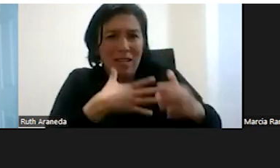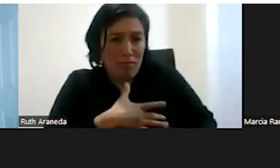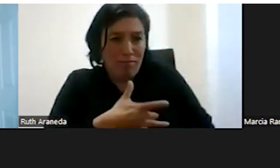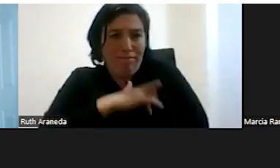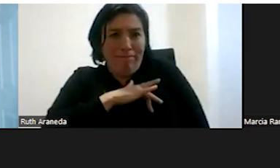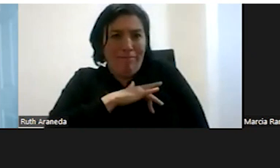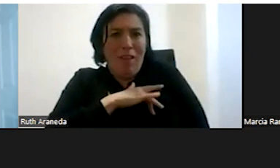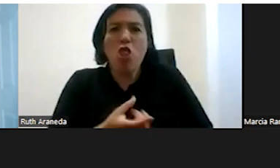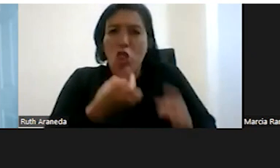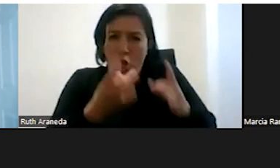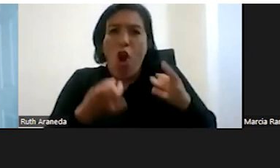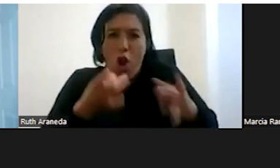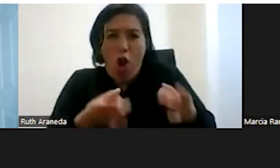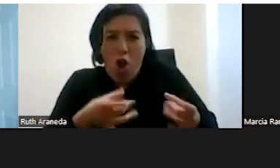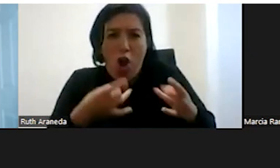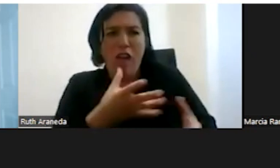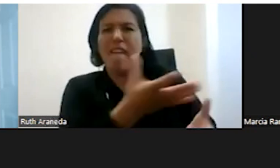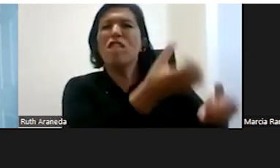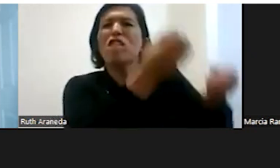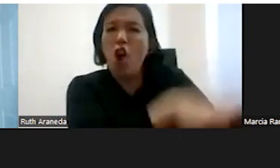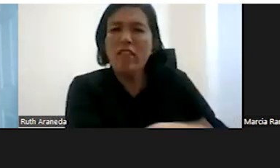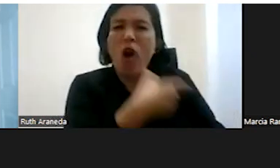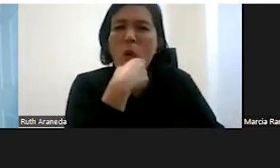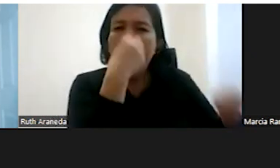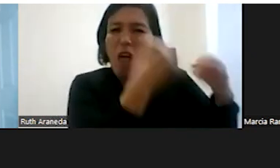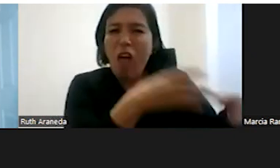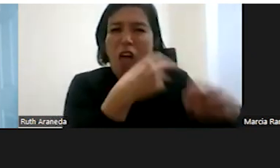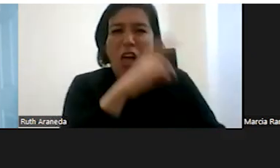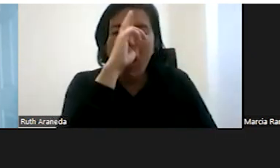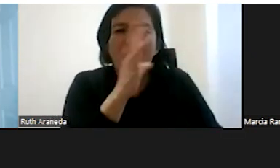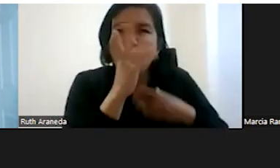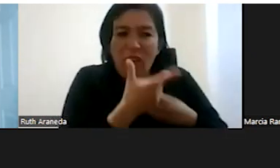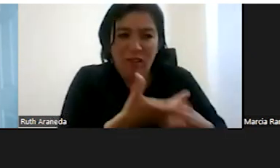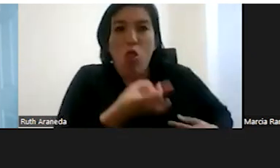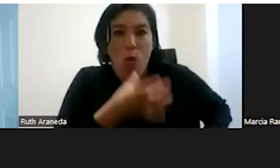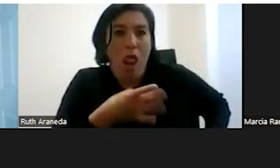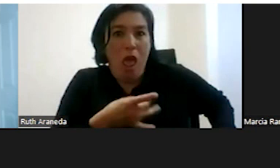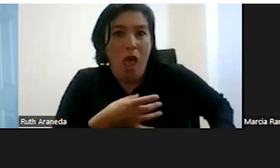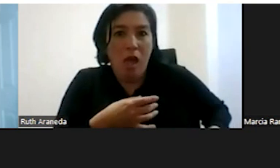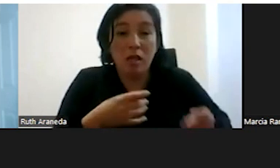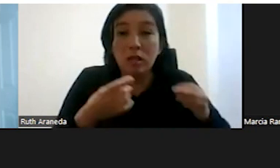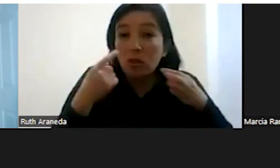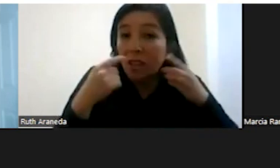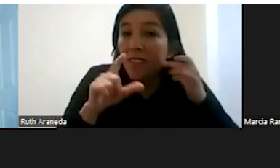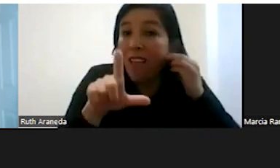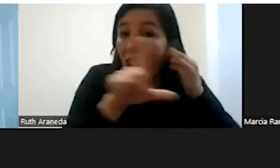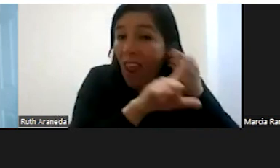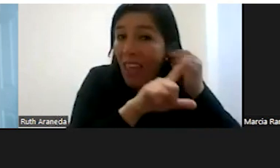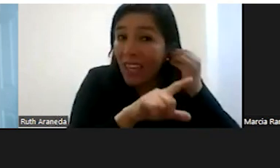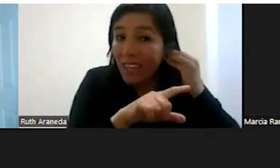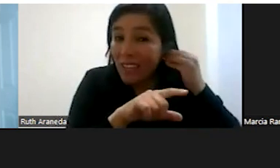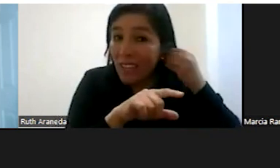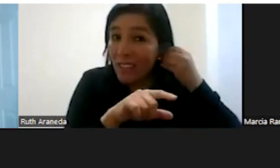produce. Ahora, si bien es cierto que la ley tiene sus bemoles y que no nos ayuda, pero nosotros como sociedad